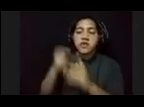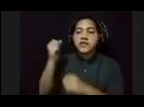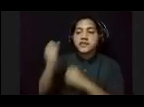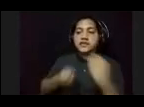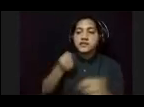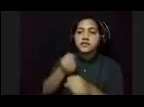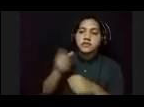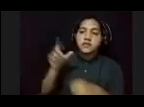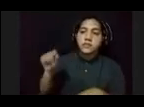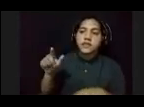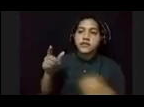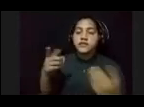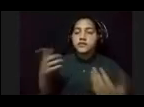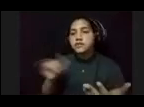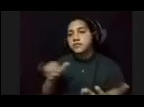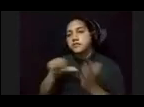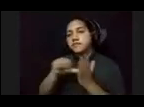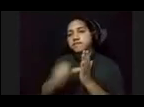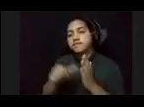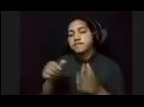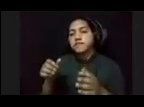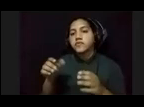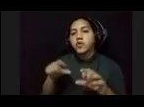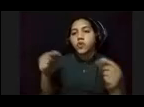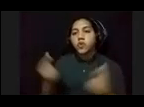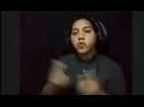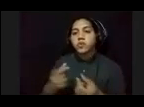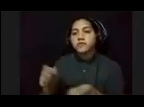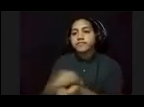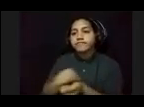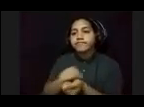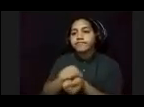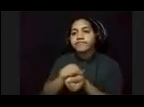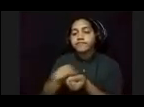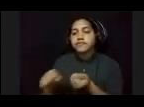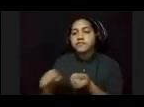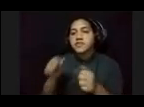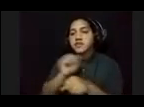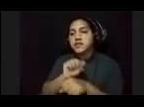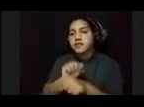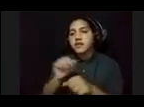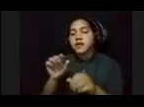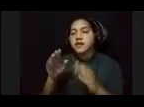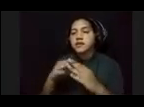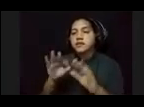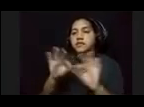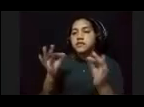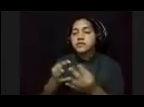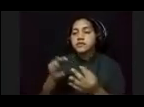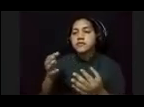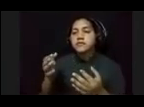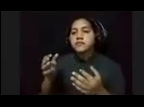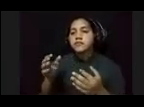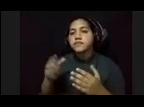se resalta un grupo de lavanderas que laboran en casas de familia y otras por ajuste, seguidos